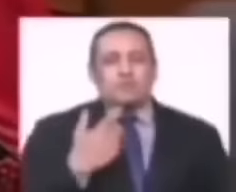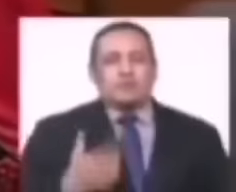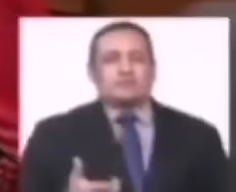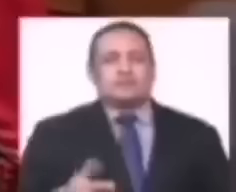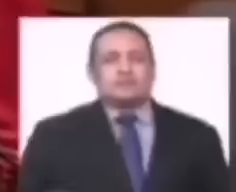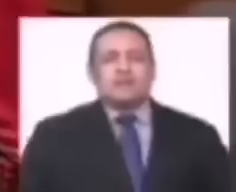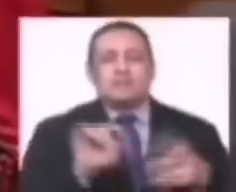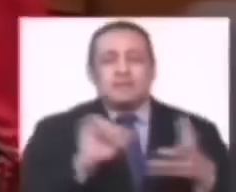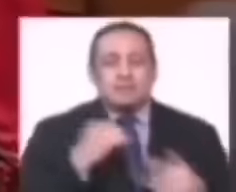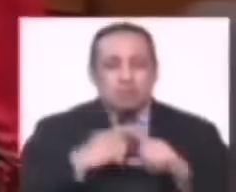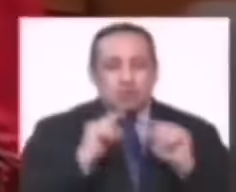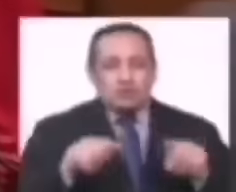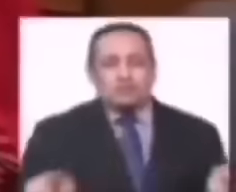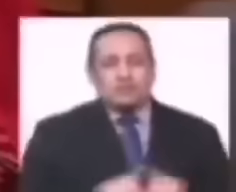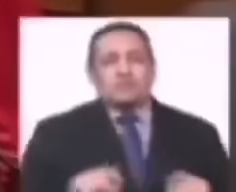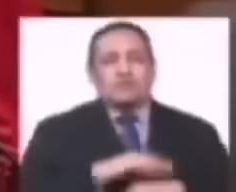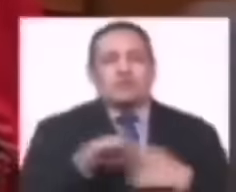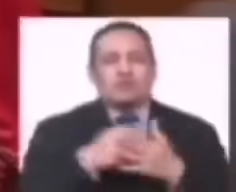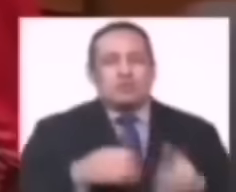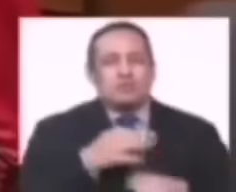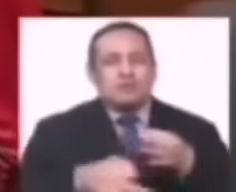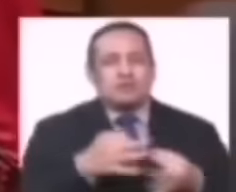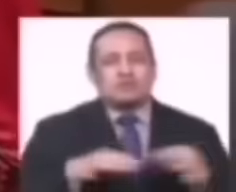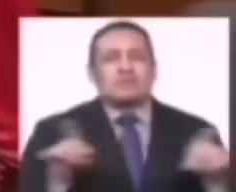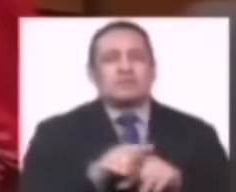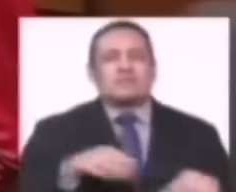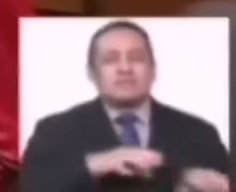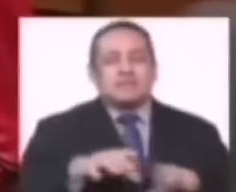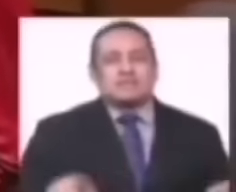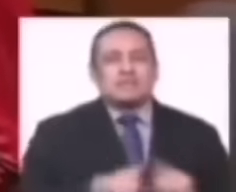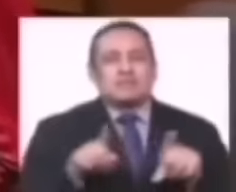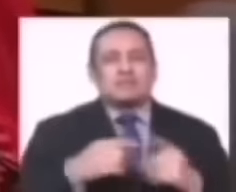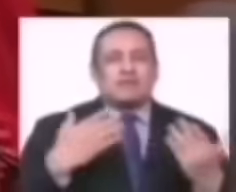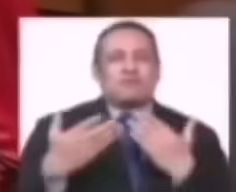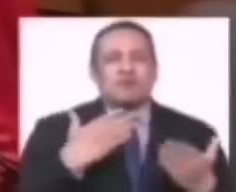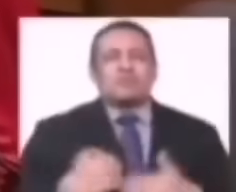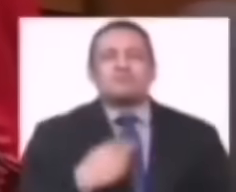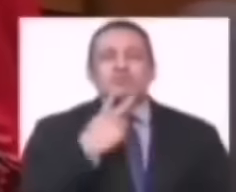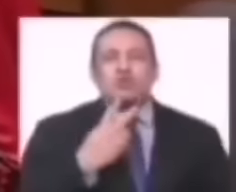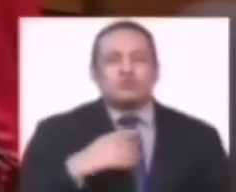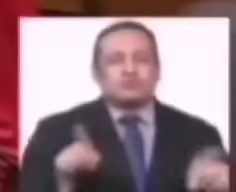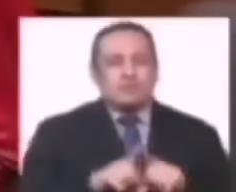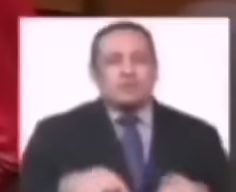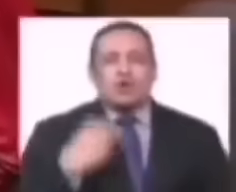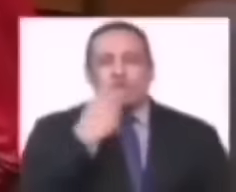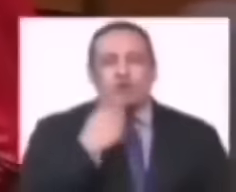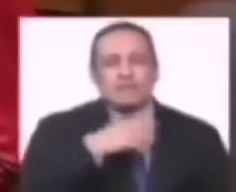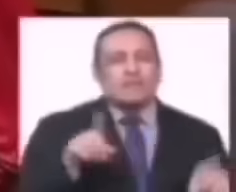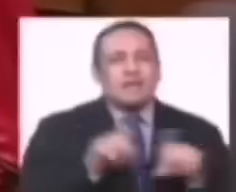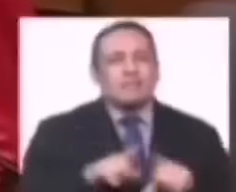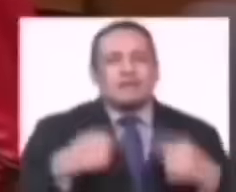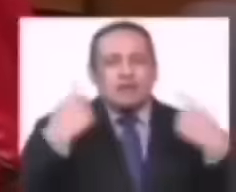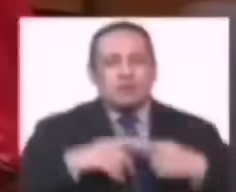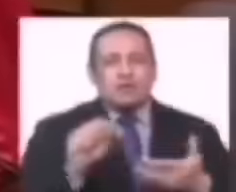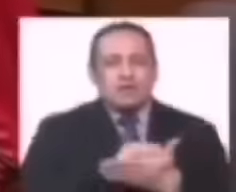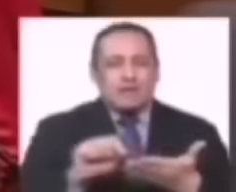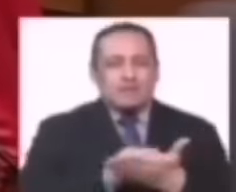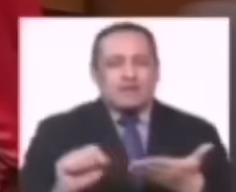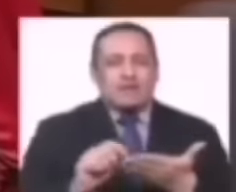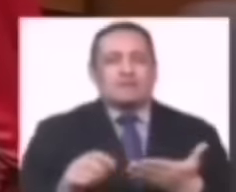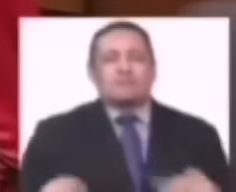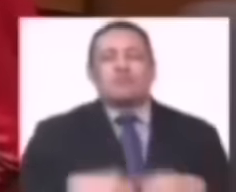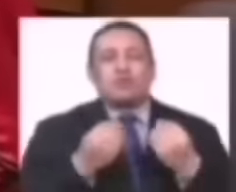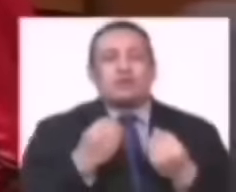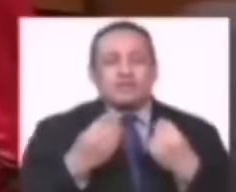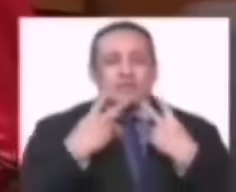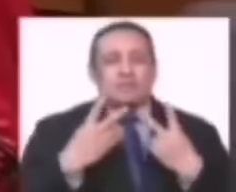Y para eso, para esa expresión, se hace, sea de manera verbal, sea de manera oral, sea incluso de manera gráfica. Porque